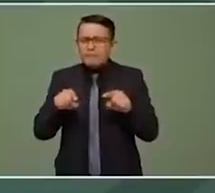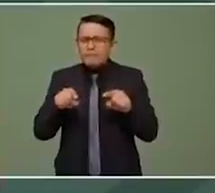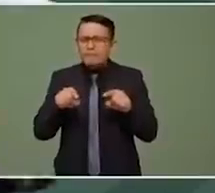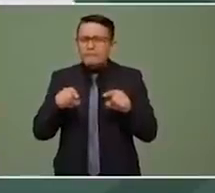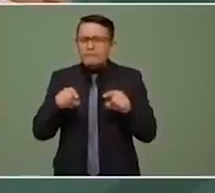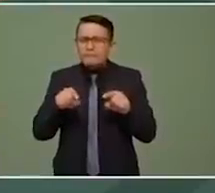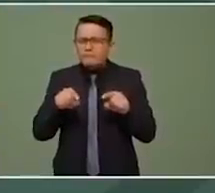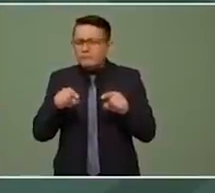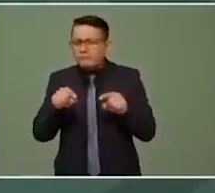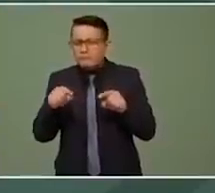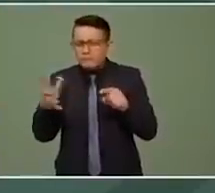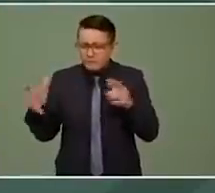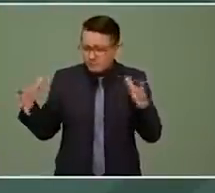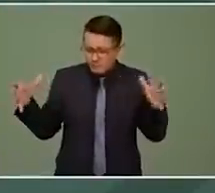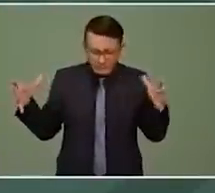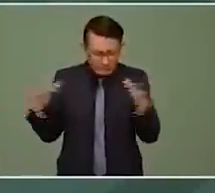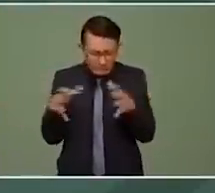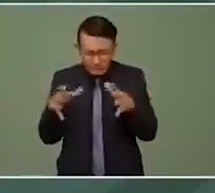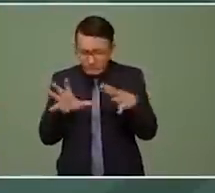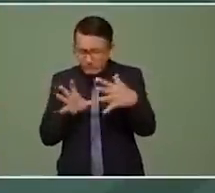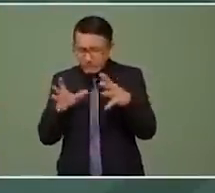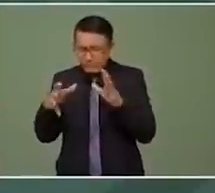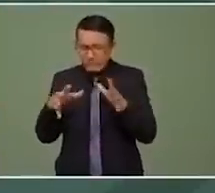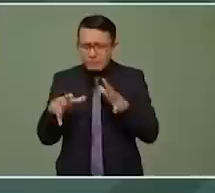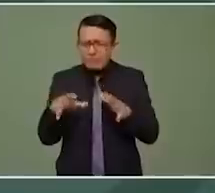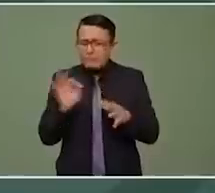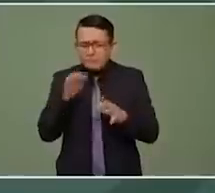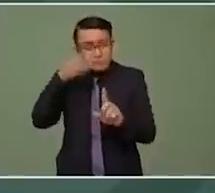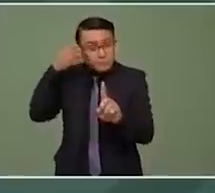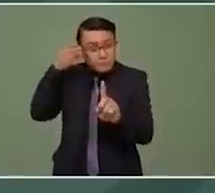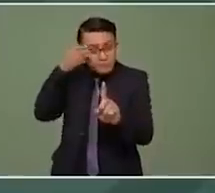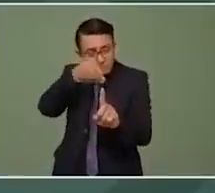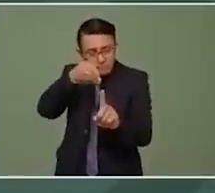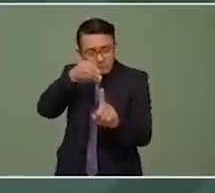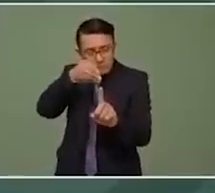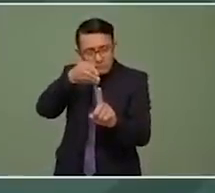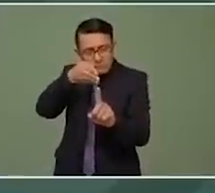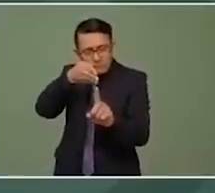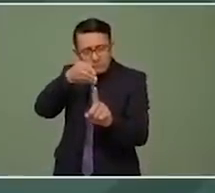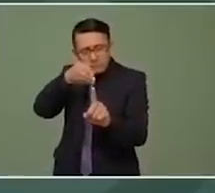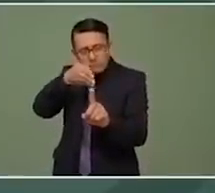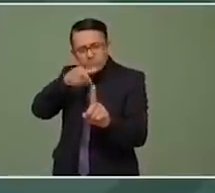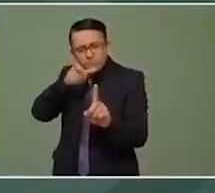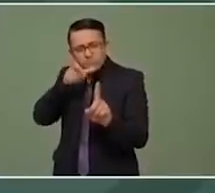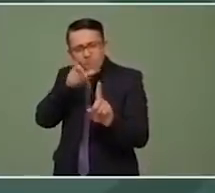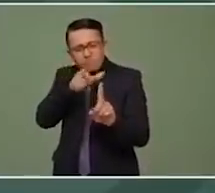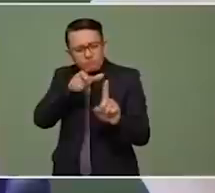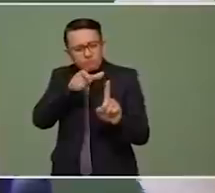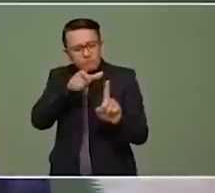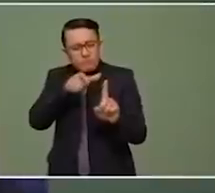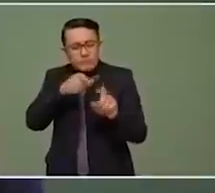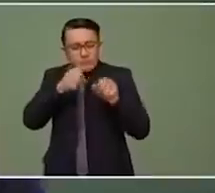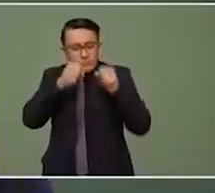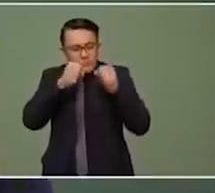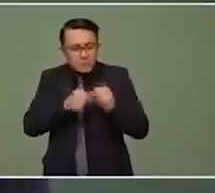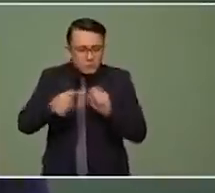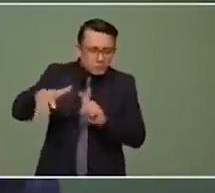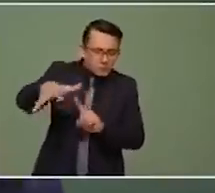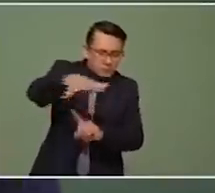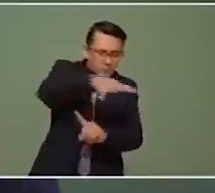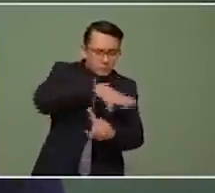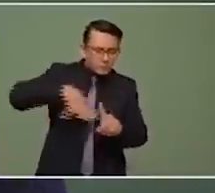a todas estas fuerzas con un objetivo garantizar la seguridad del pueblo